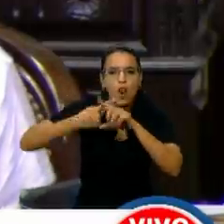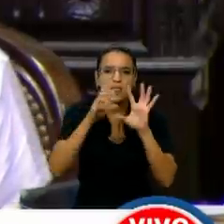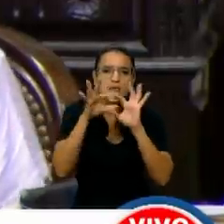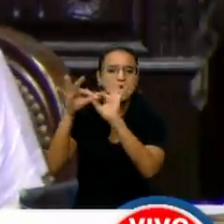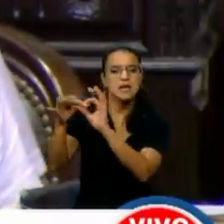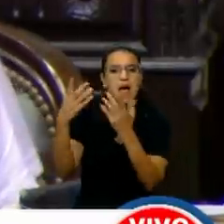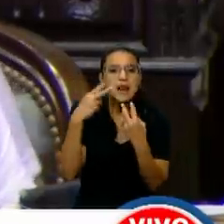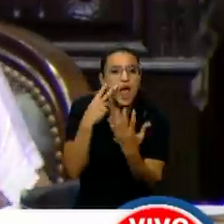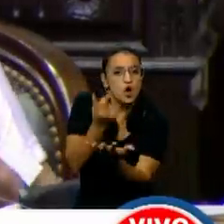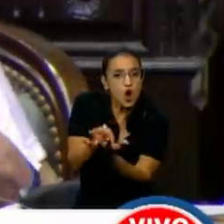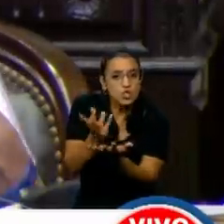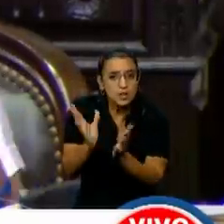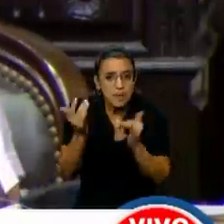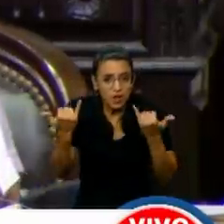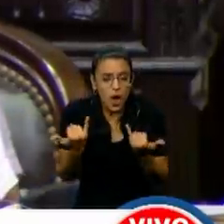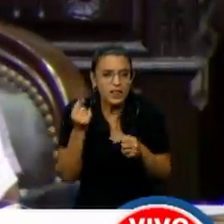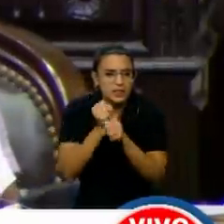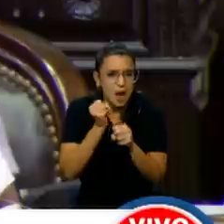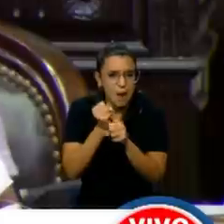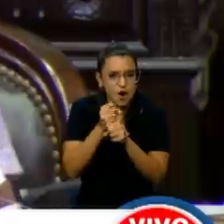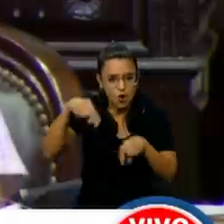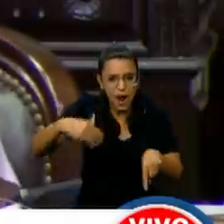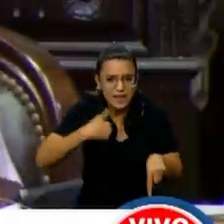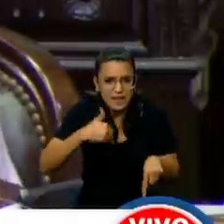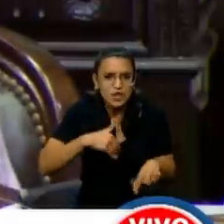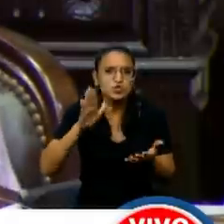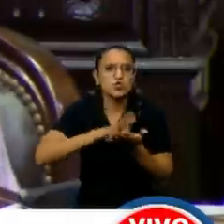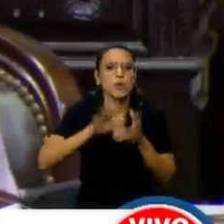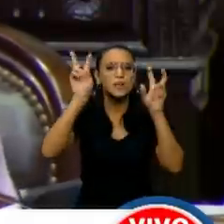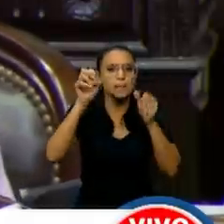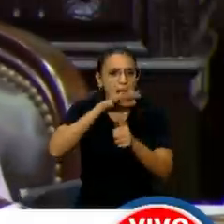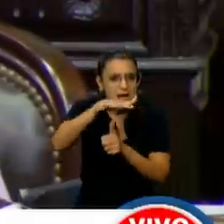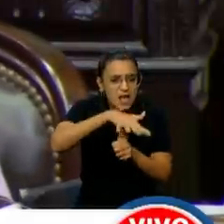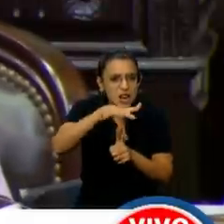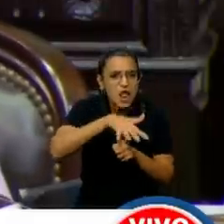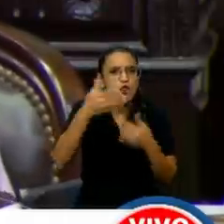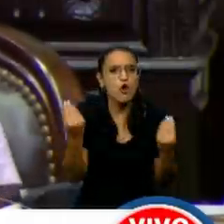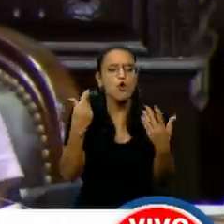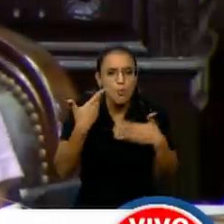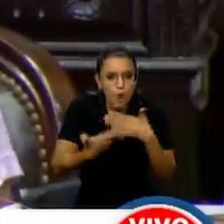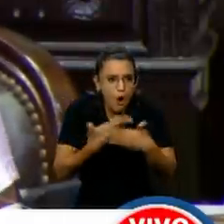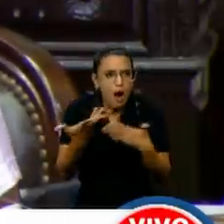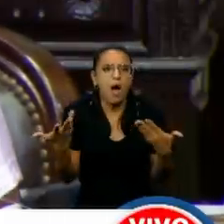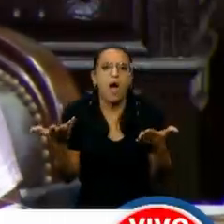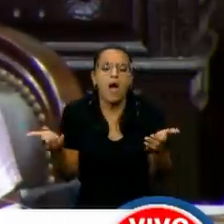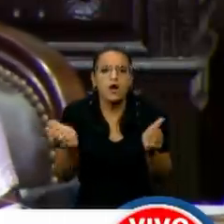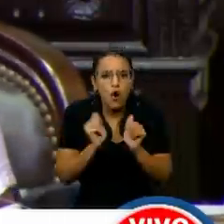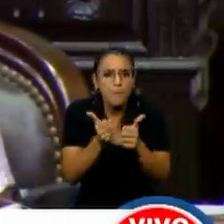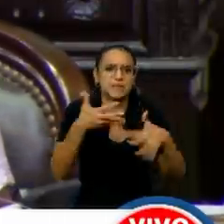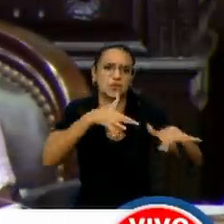reconocimiento del trabajo de nuestro país en términos de perspectiva de género y como vemos ha ido acompañando esas distintas